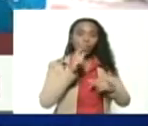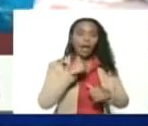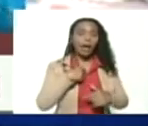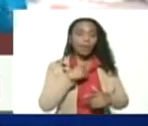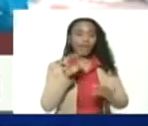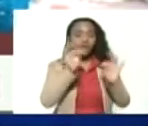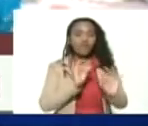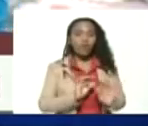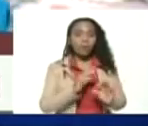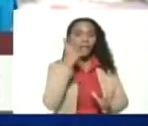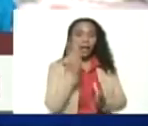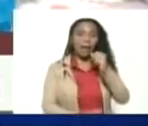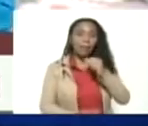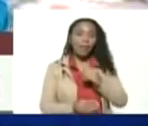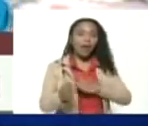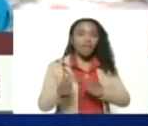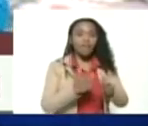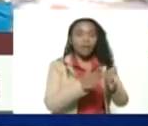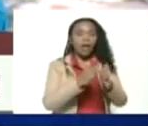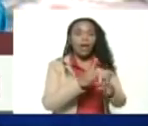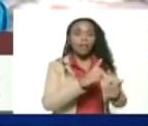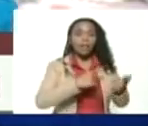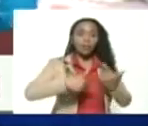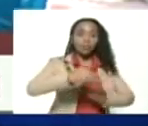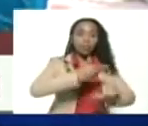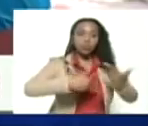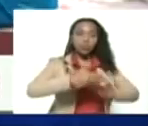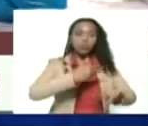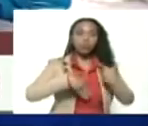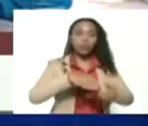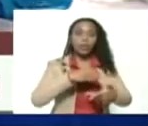escape por la vía de la circulación de divisas.